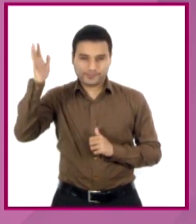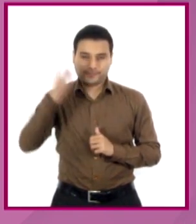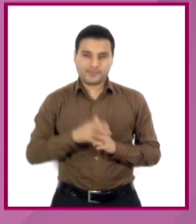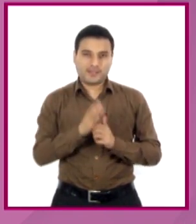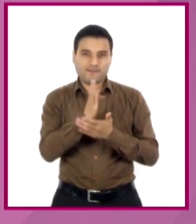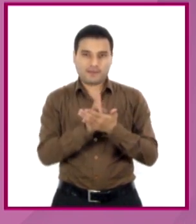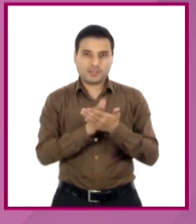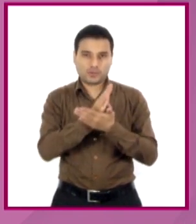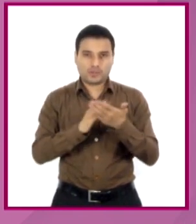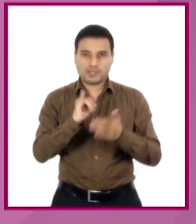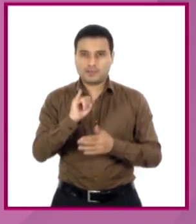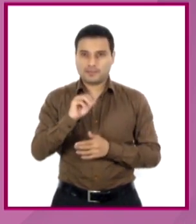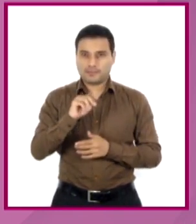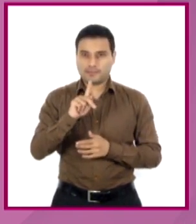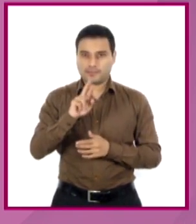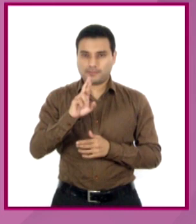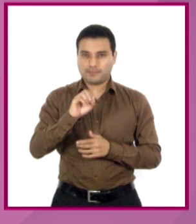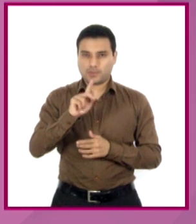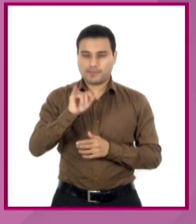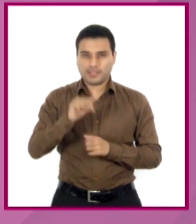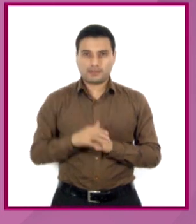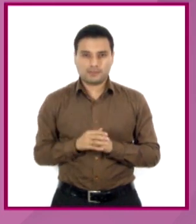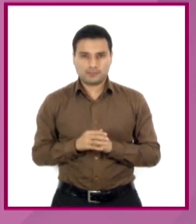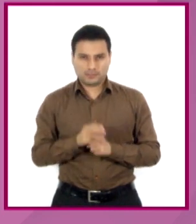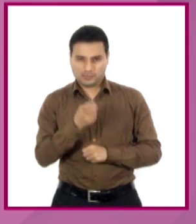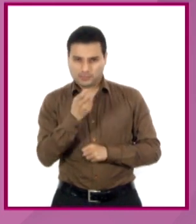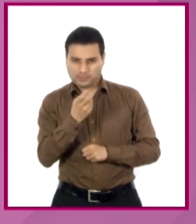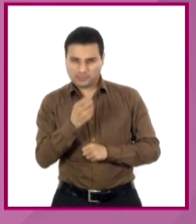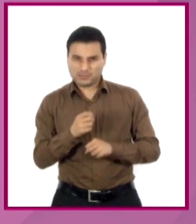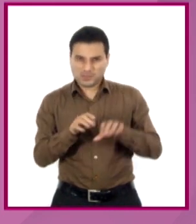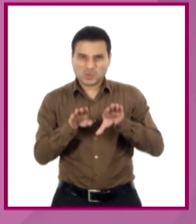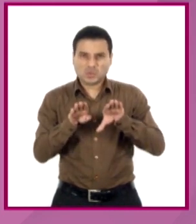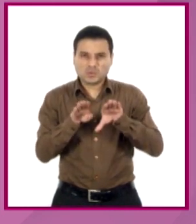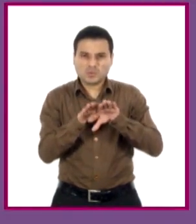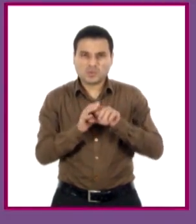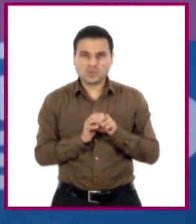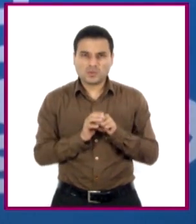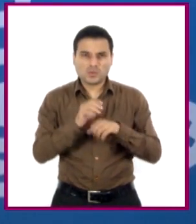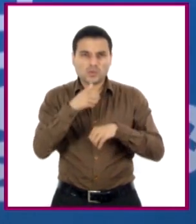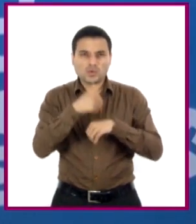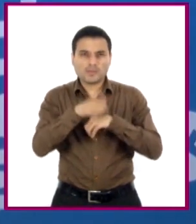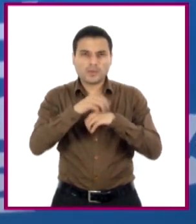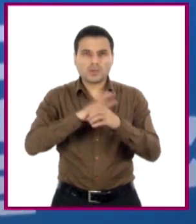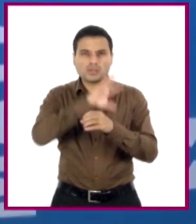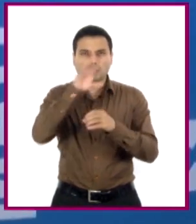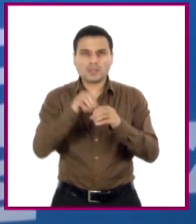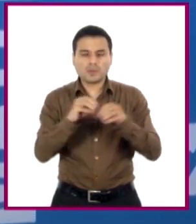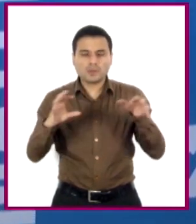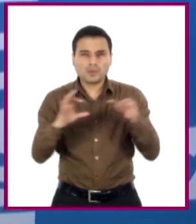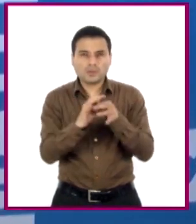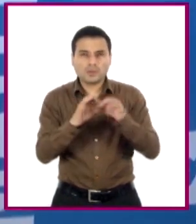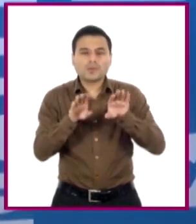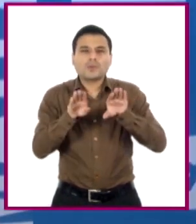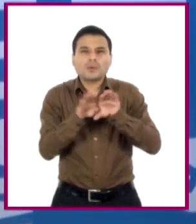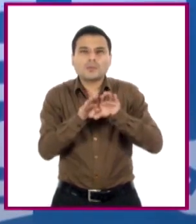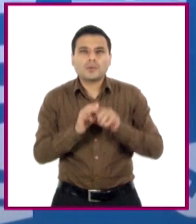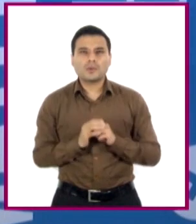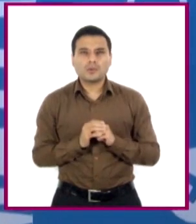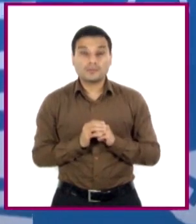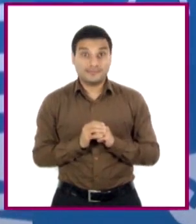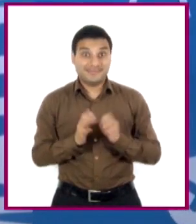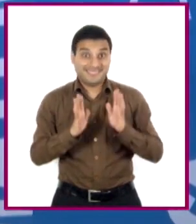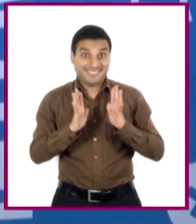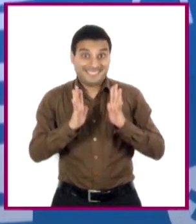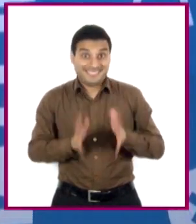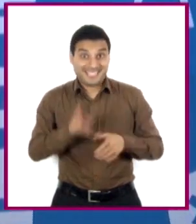impropias. ¿Cuál es la relación de estas fracciones respecto de un número entero? Hasta el momento, hemos